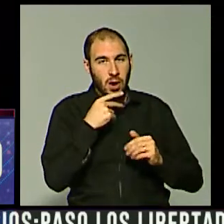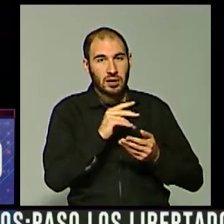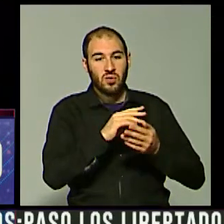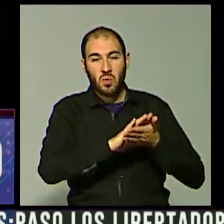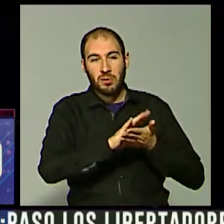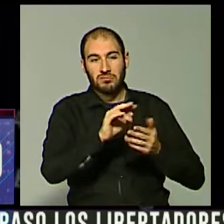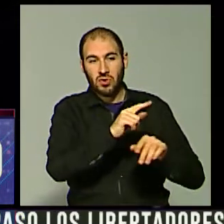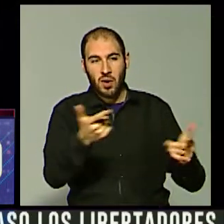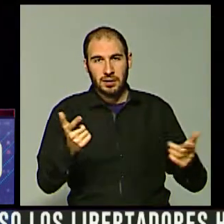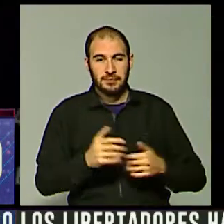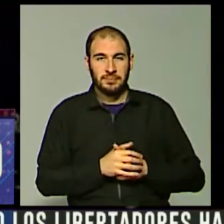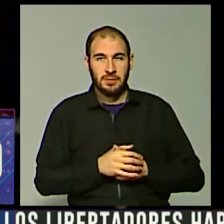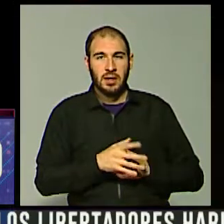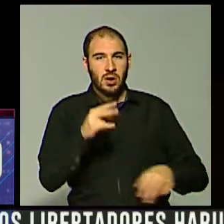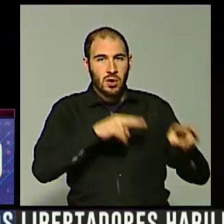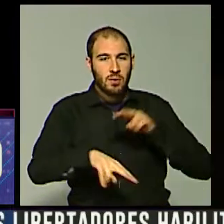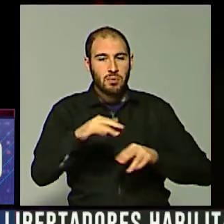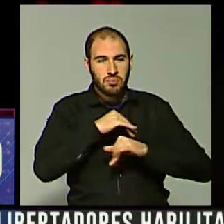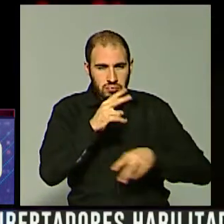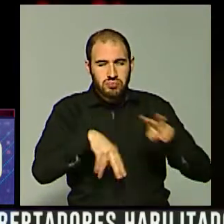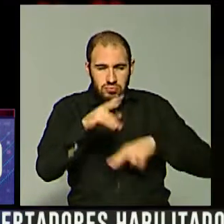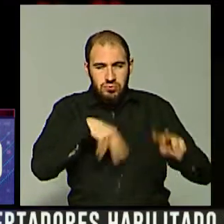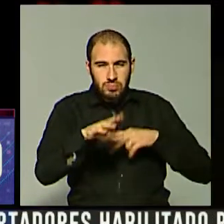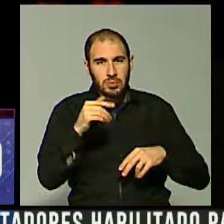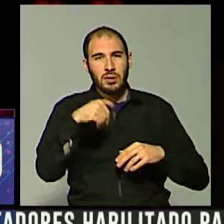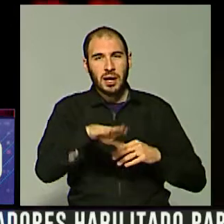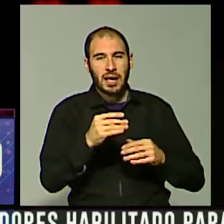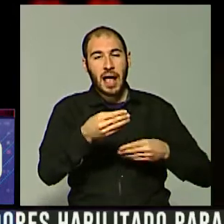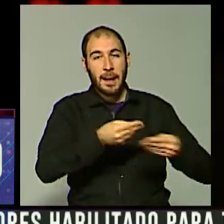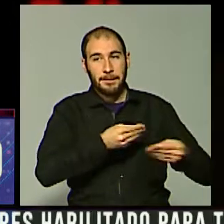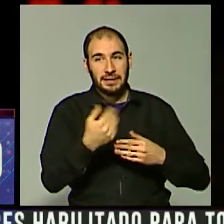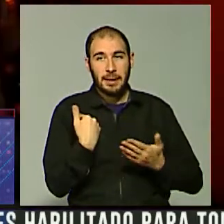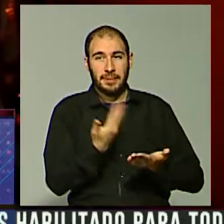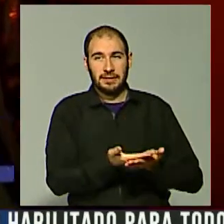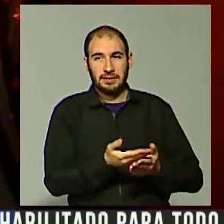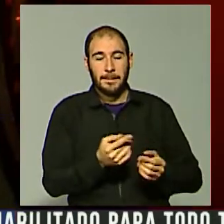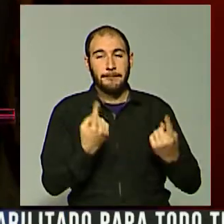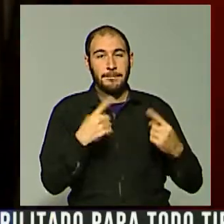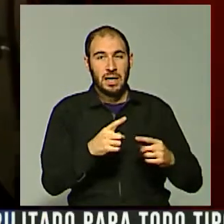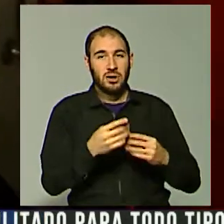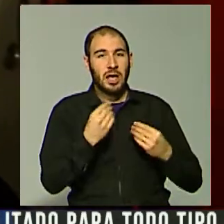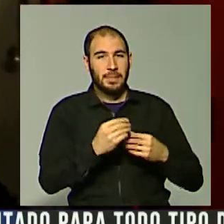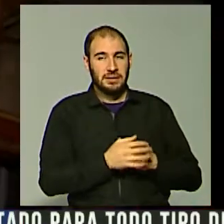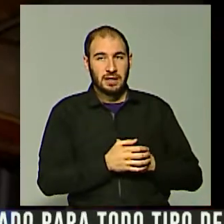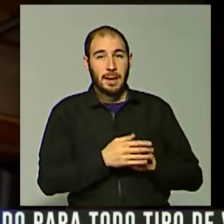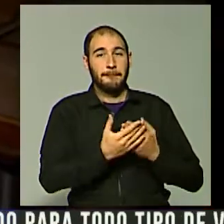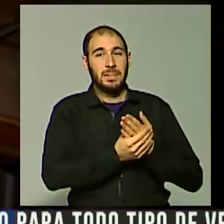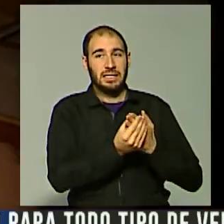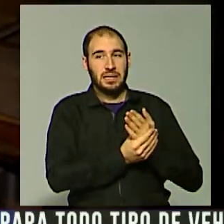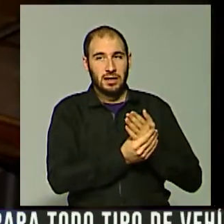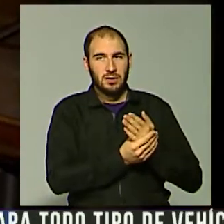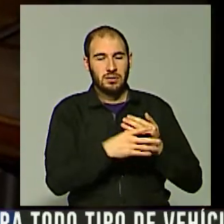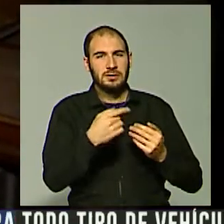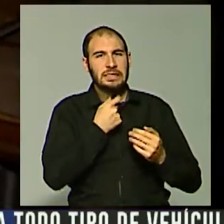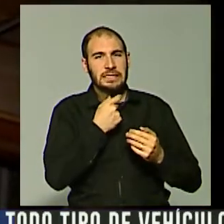novedades, se va a buscar más intensamente a partir de estas empresas que se han presentado, pero lo propio es que, bueno, el Ministerio está